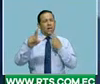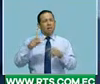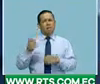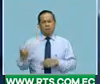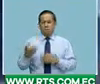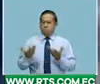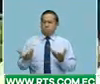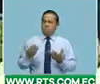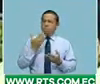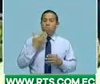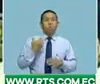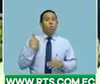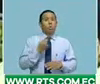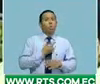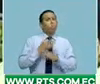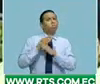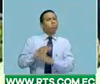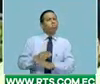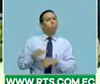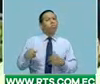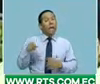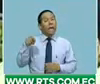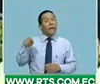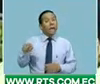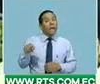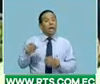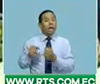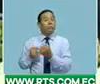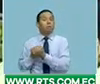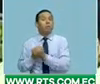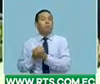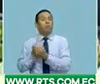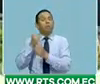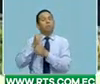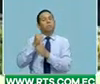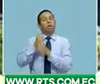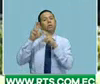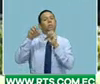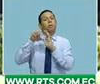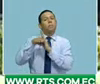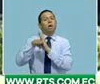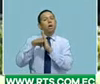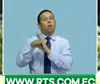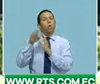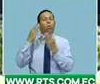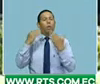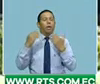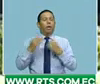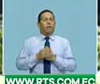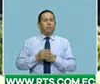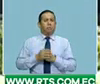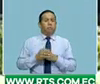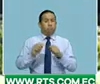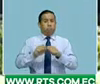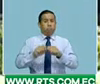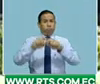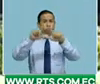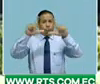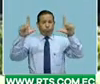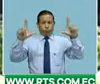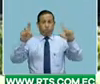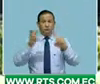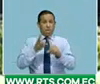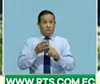explican las razones. Es accionista del Banco de Guayaquil Sociedad Anónima, constante en la página web del